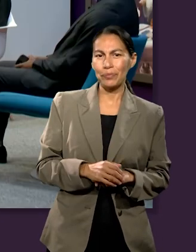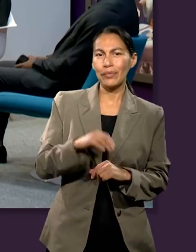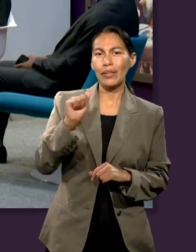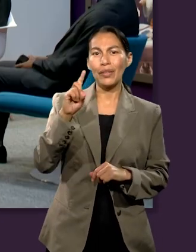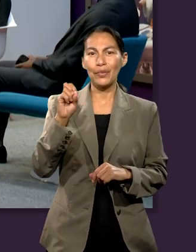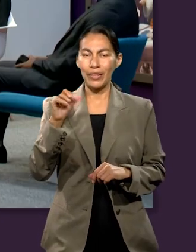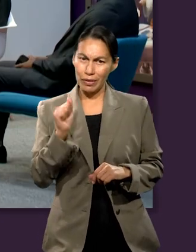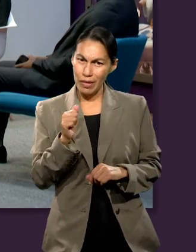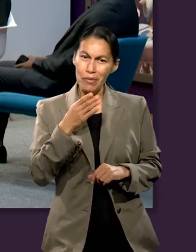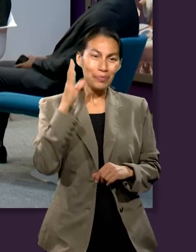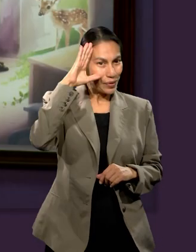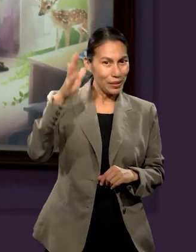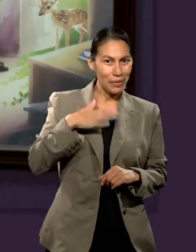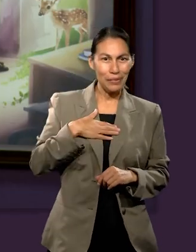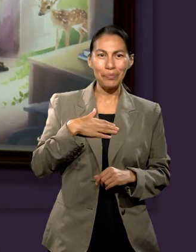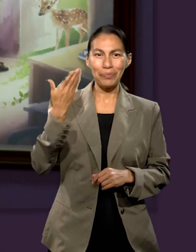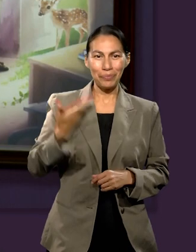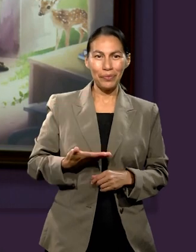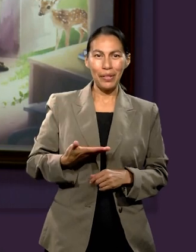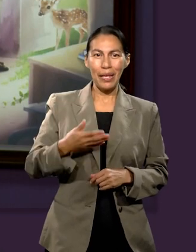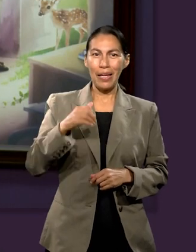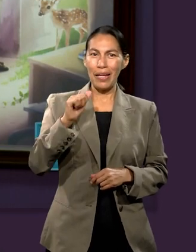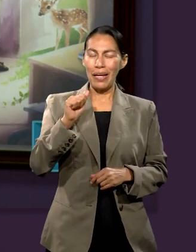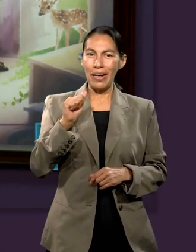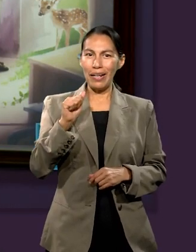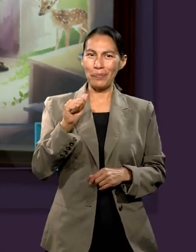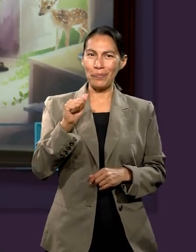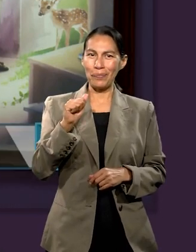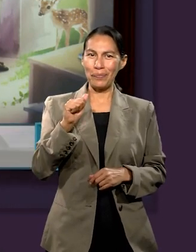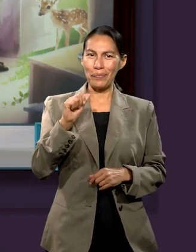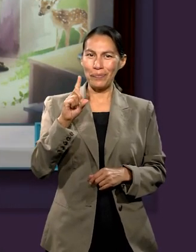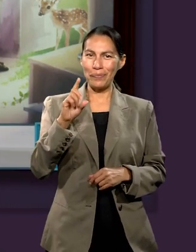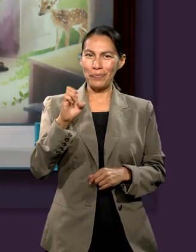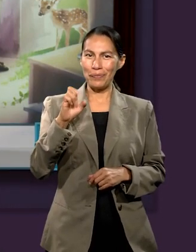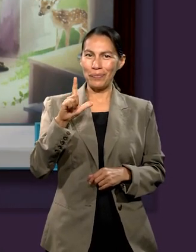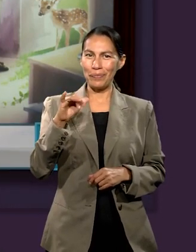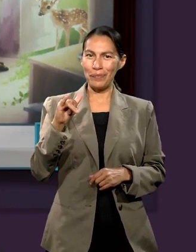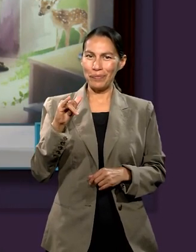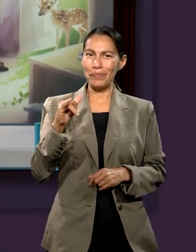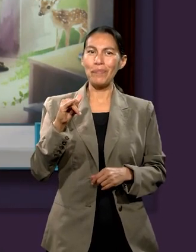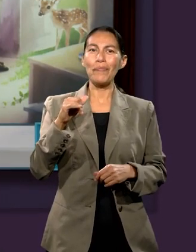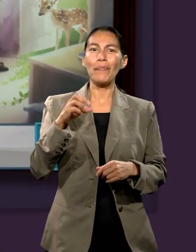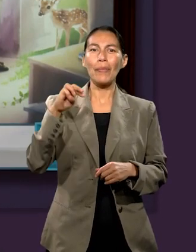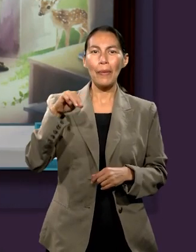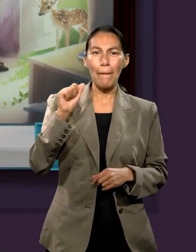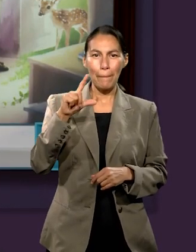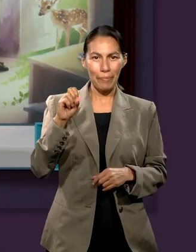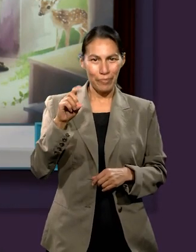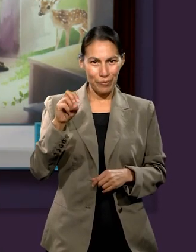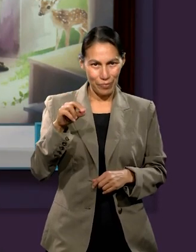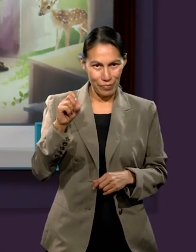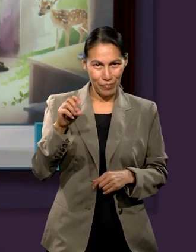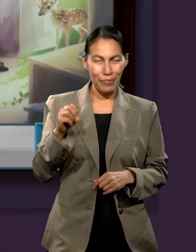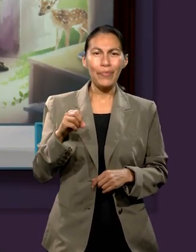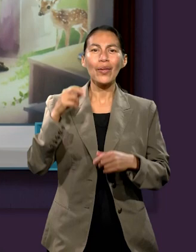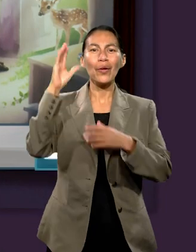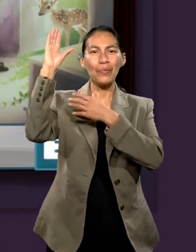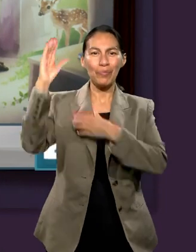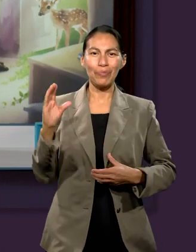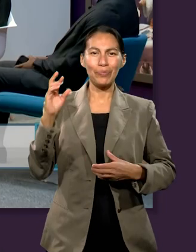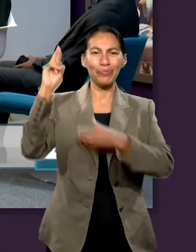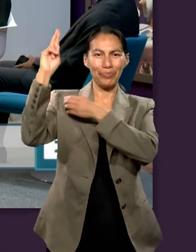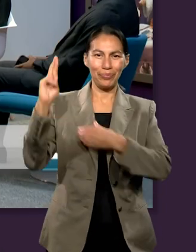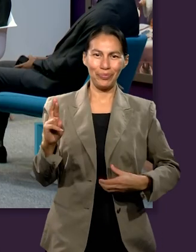bienvenido Pastora donia justo Mi nombre es Adelina Maldonado Vengo del Salvador y vengo representando el club de guías mayores